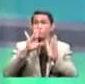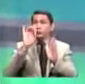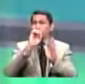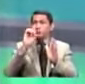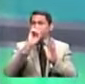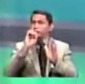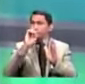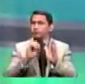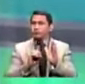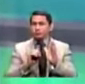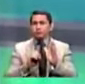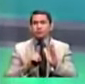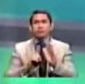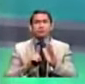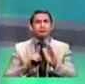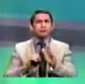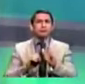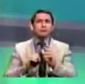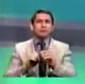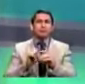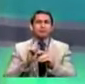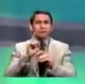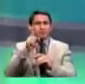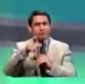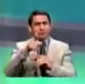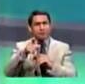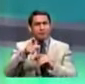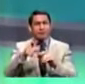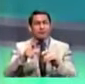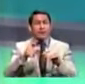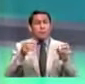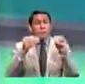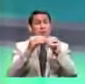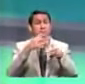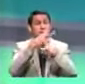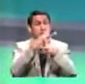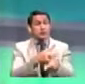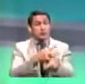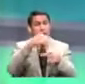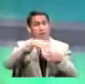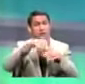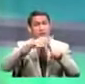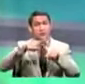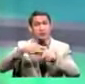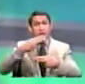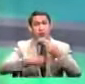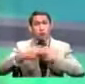feriados. Además, admite inversiones en seguridad en el sector. Veamos.